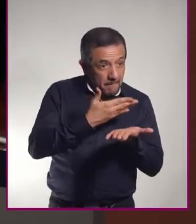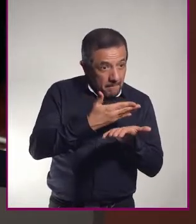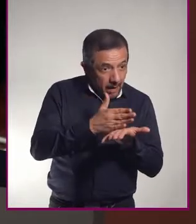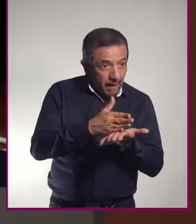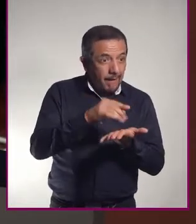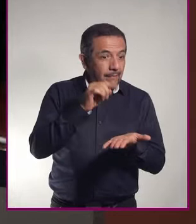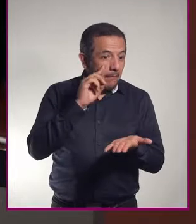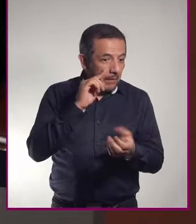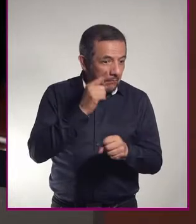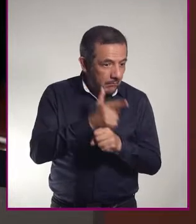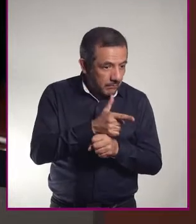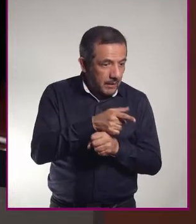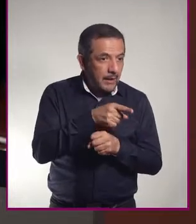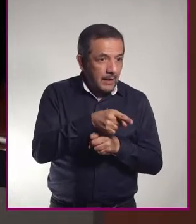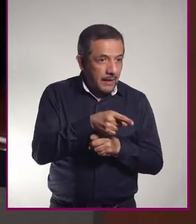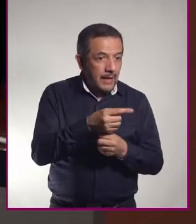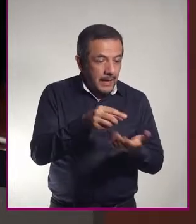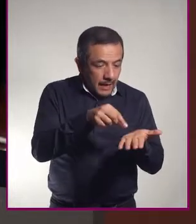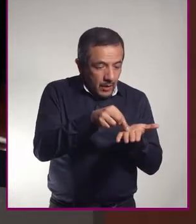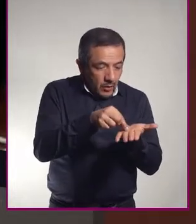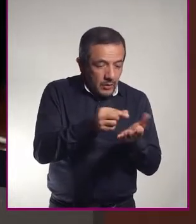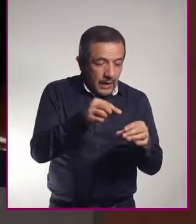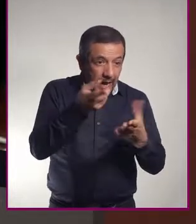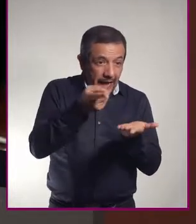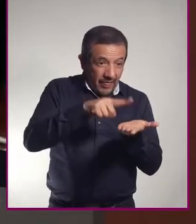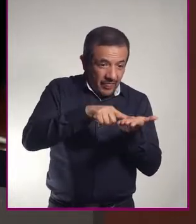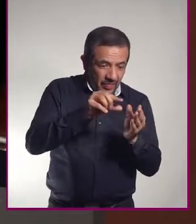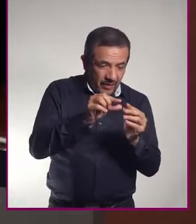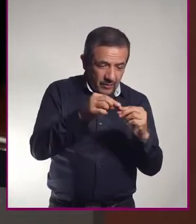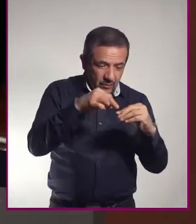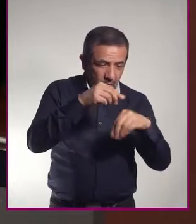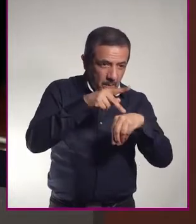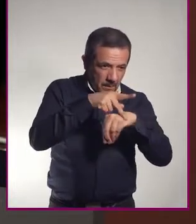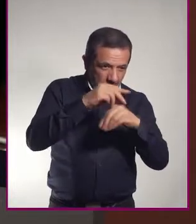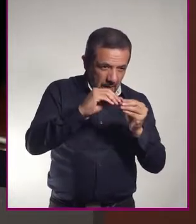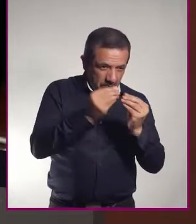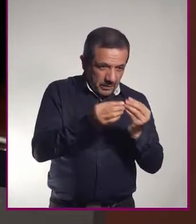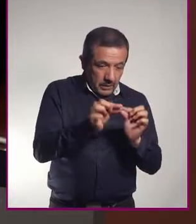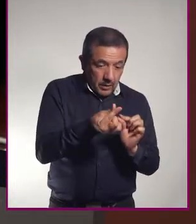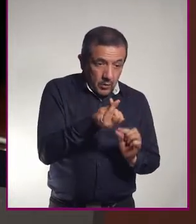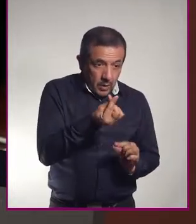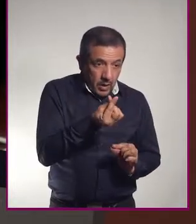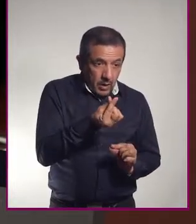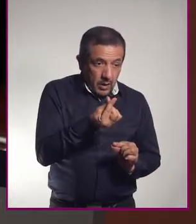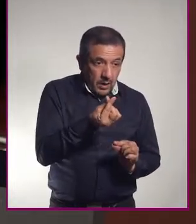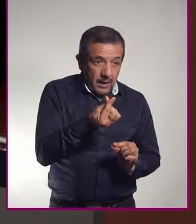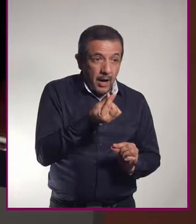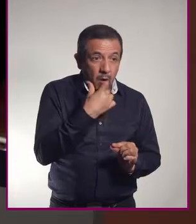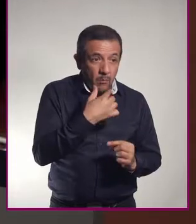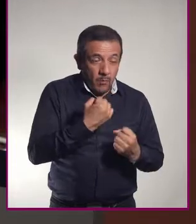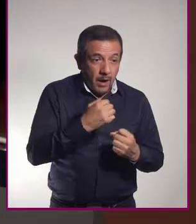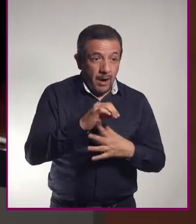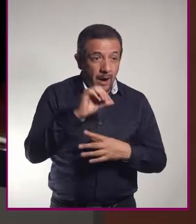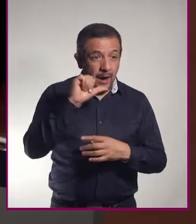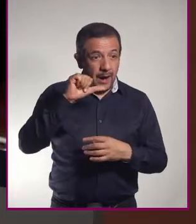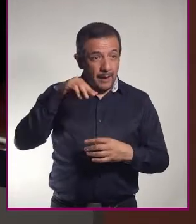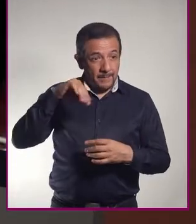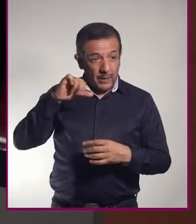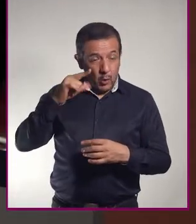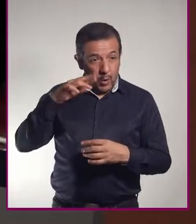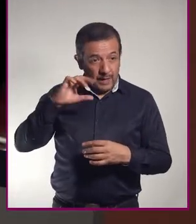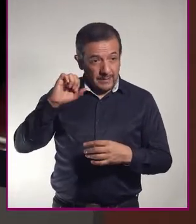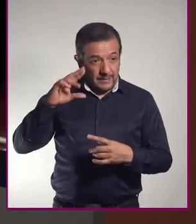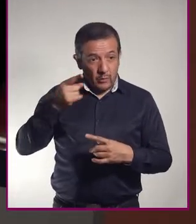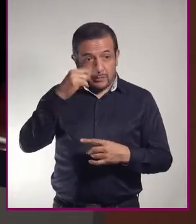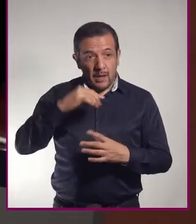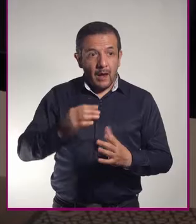enriqueciera el contenido del maíz, permitiendo la formación de algunos aminoácidos que son indispensables